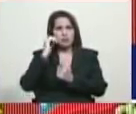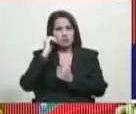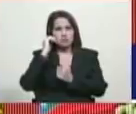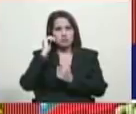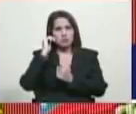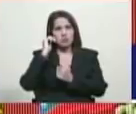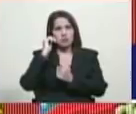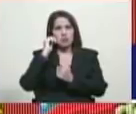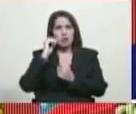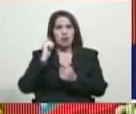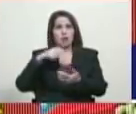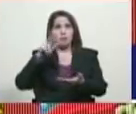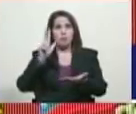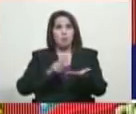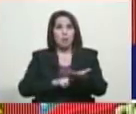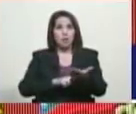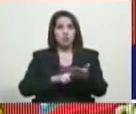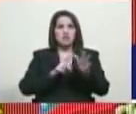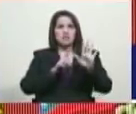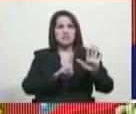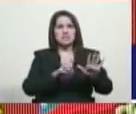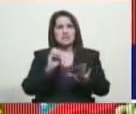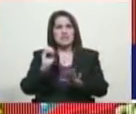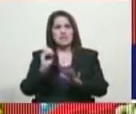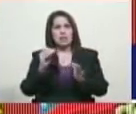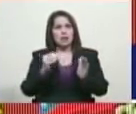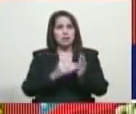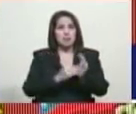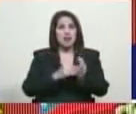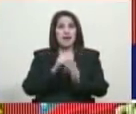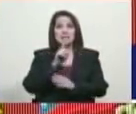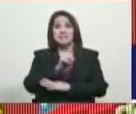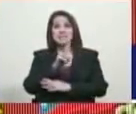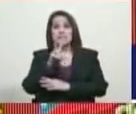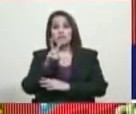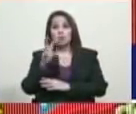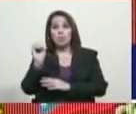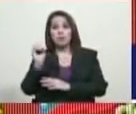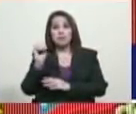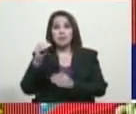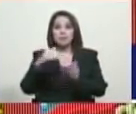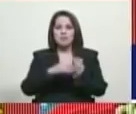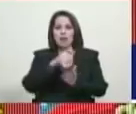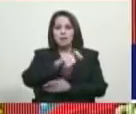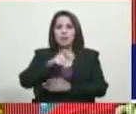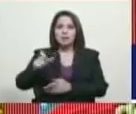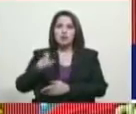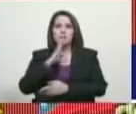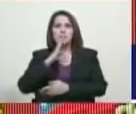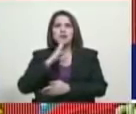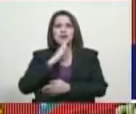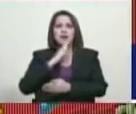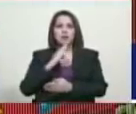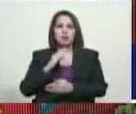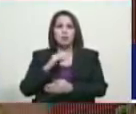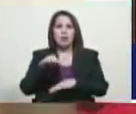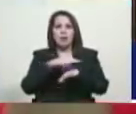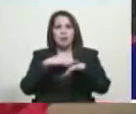recursos para pasar de 60.000 a 120.000 becarios de la misión Rivas.